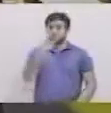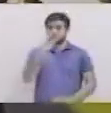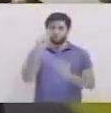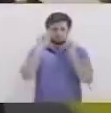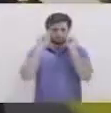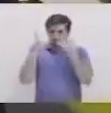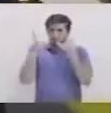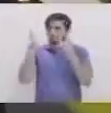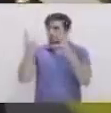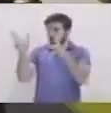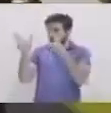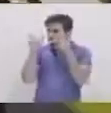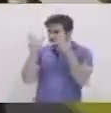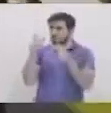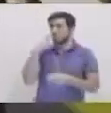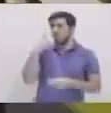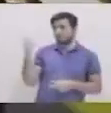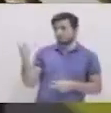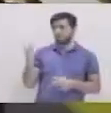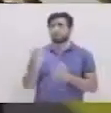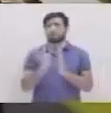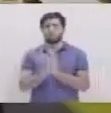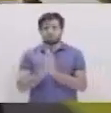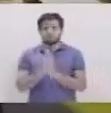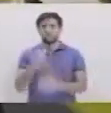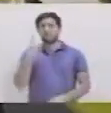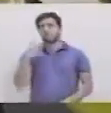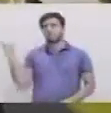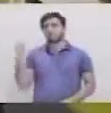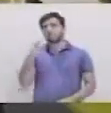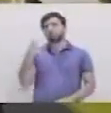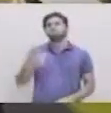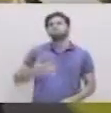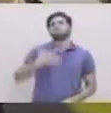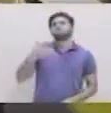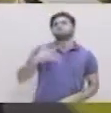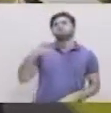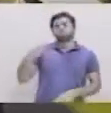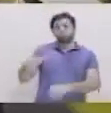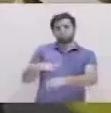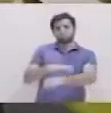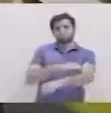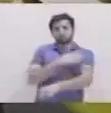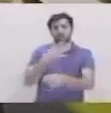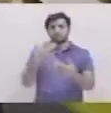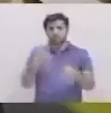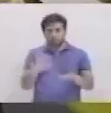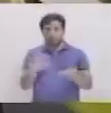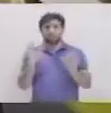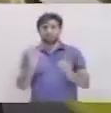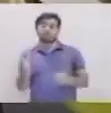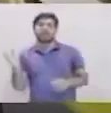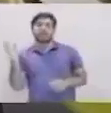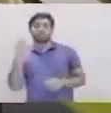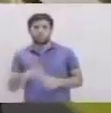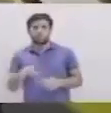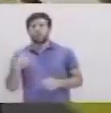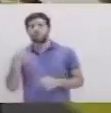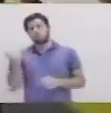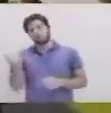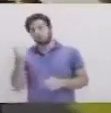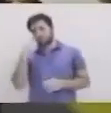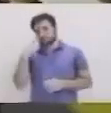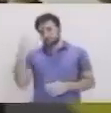ojos y escuchar la música y a ver qué imágenes se nos vienen con el preludio número 4. Luego voy a tocar el 7.